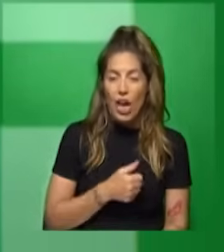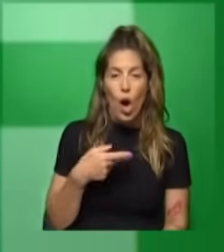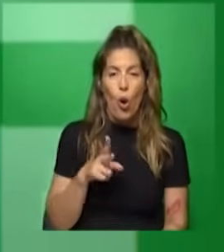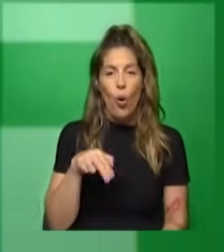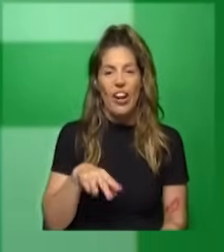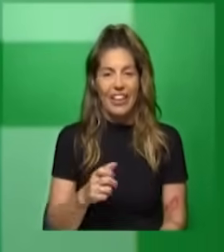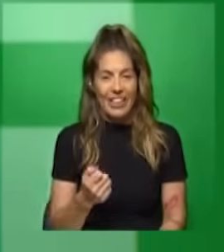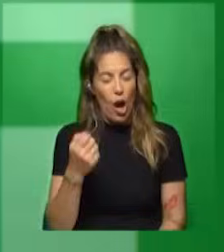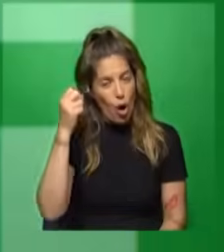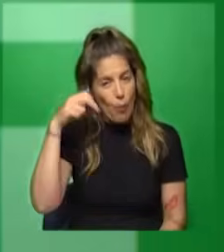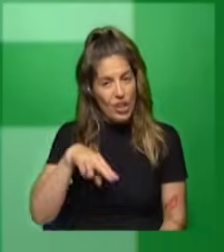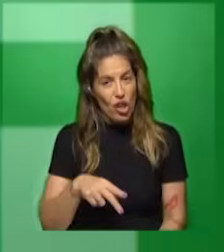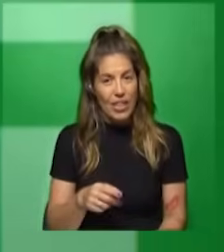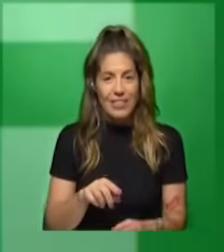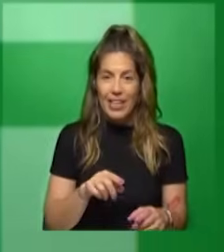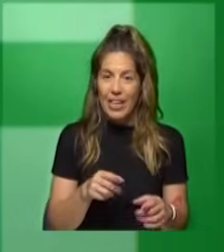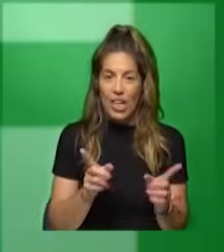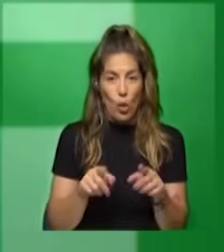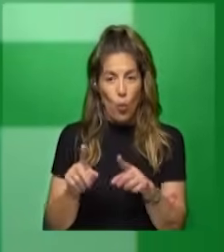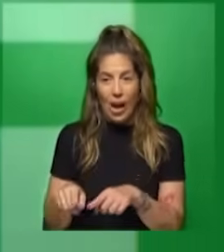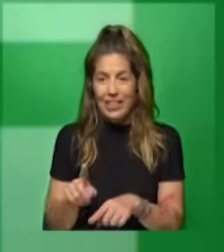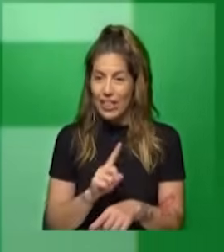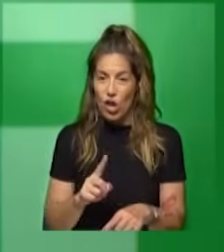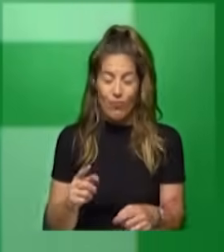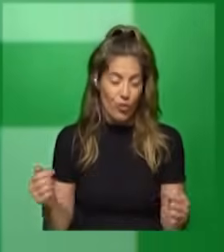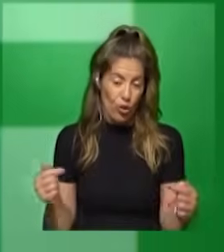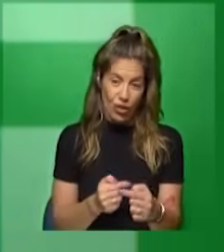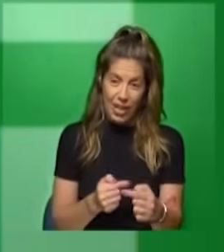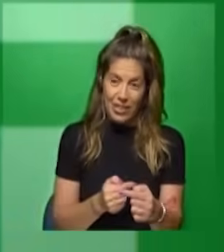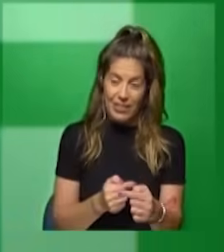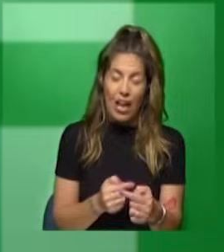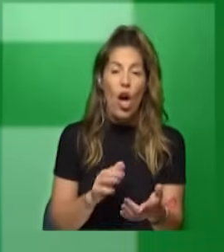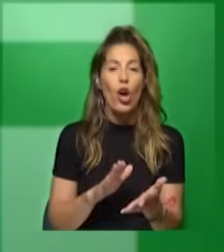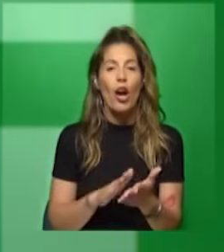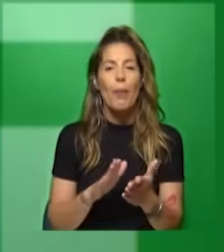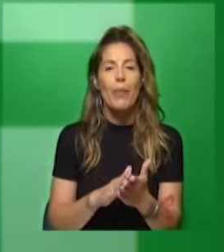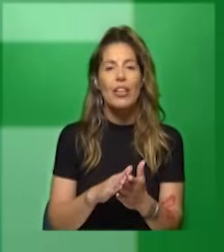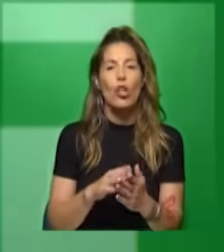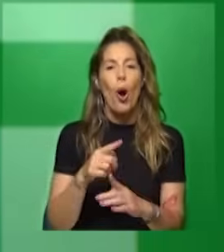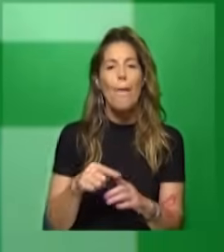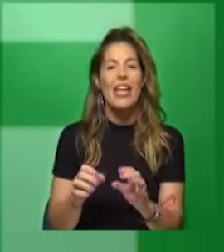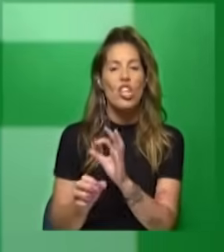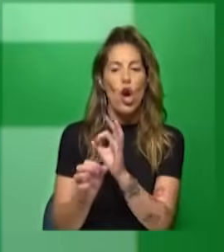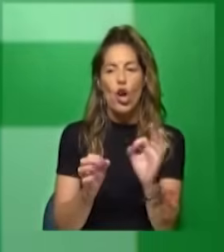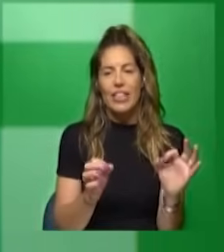posiciones similares y en realidad son antagónicas. Uh-huh. Ahora, con respecto al Medio Oriente, estamos teniendo